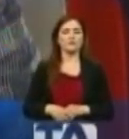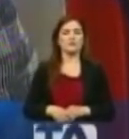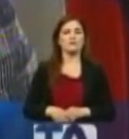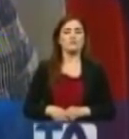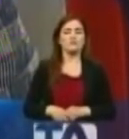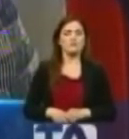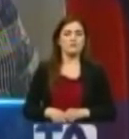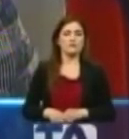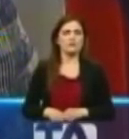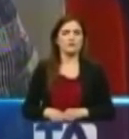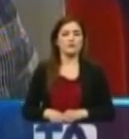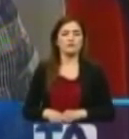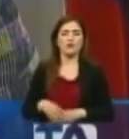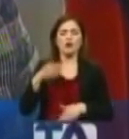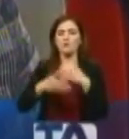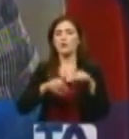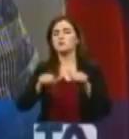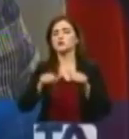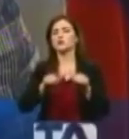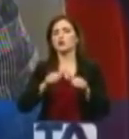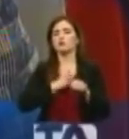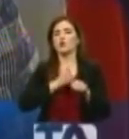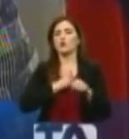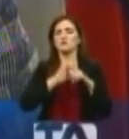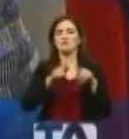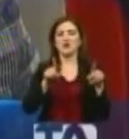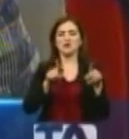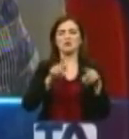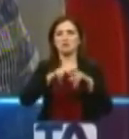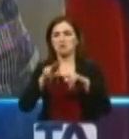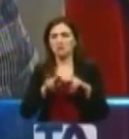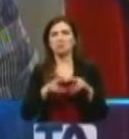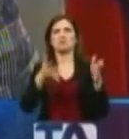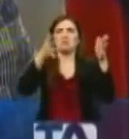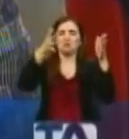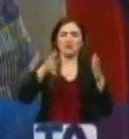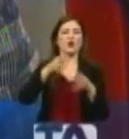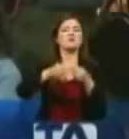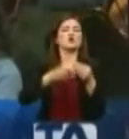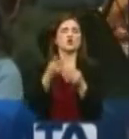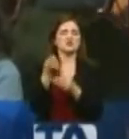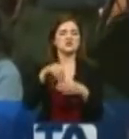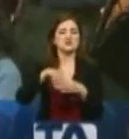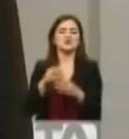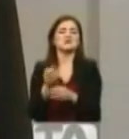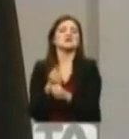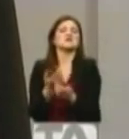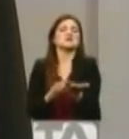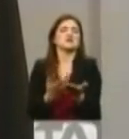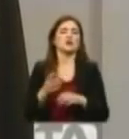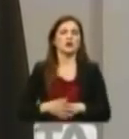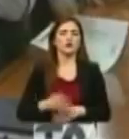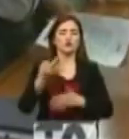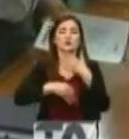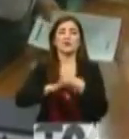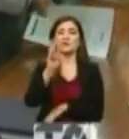resolutorio, la administración también de los bienes del patrimonio y finalmente la inversión de esos recursos. Son 69